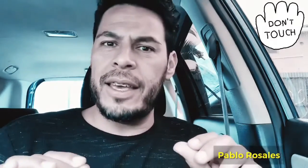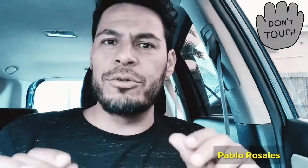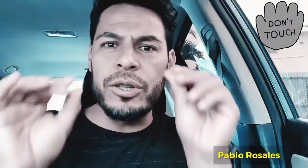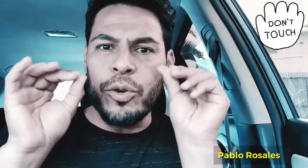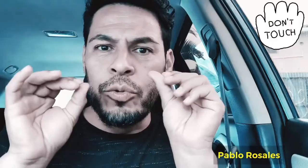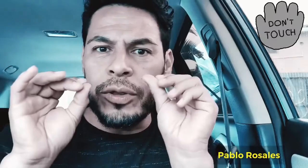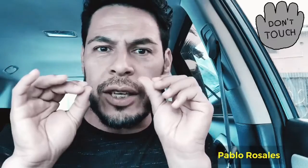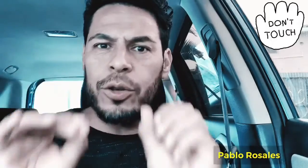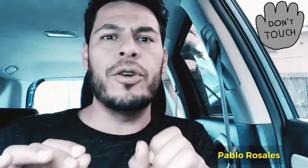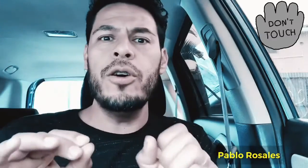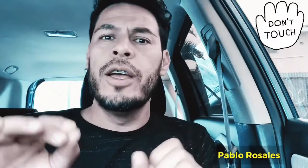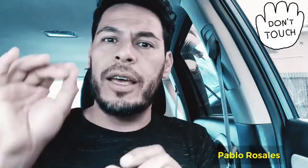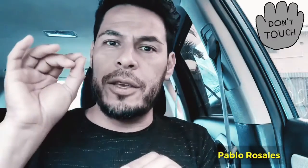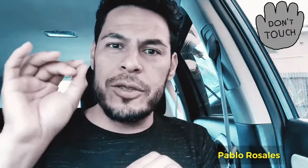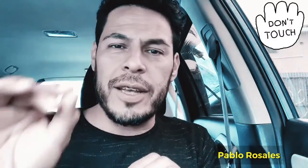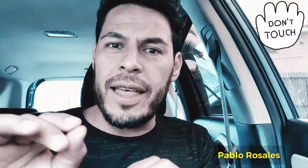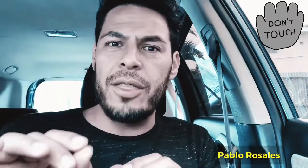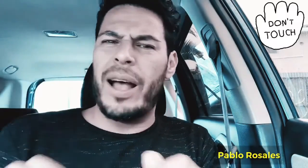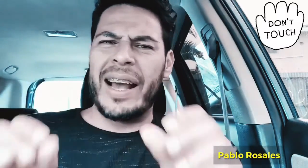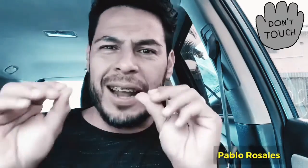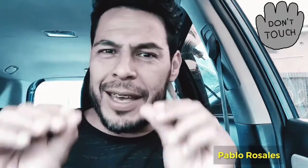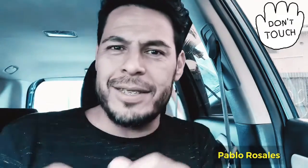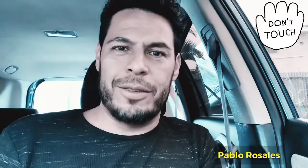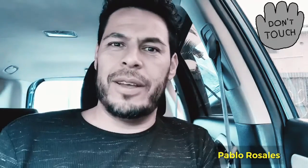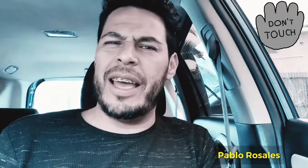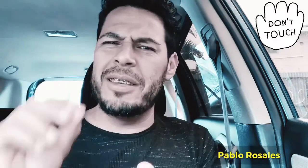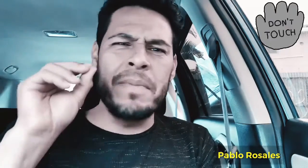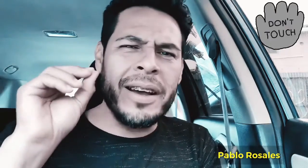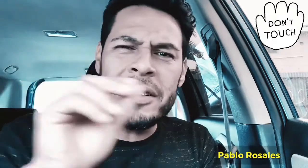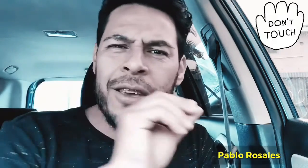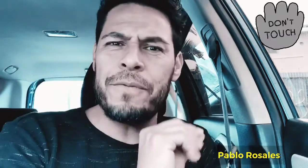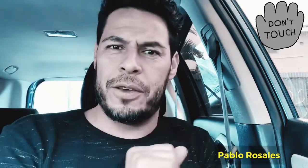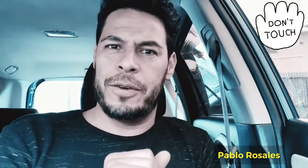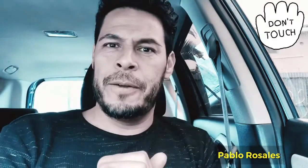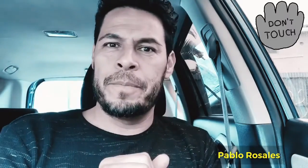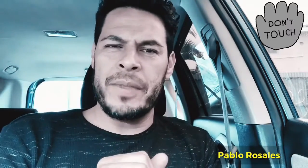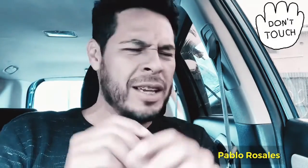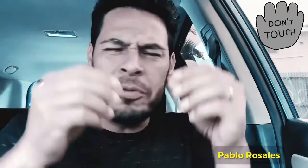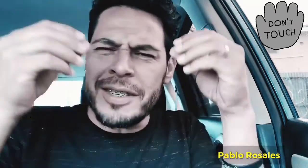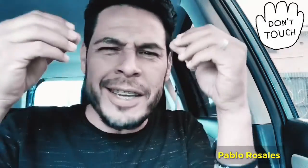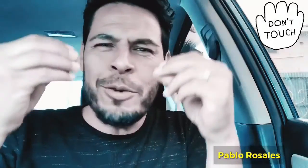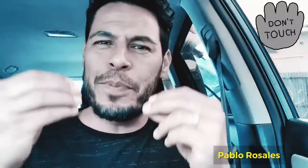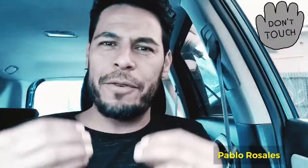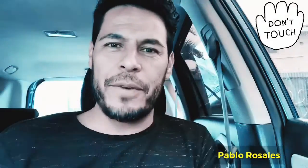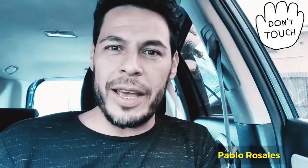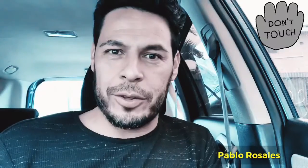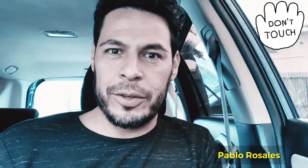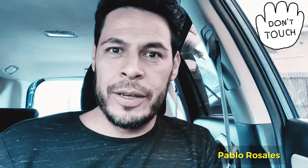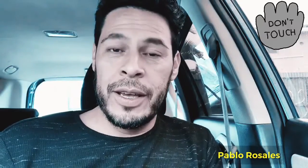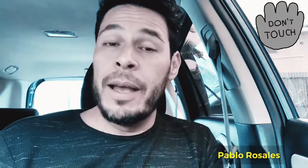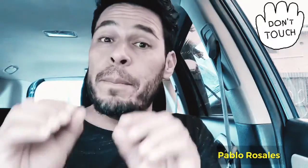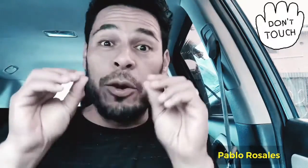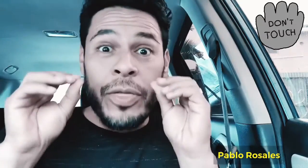Nadie. Esto es un tesoro que Dios te ha dado. Agradécelo. Es magnífico. Es un diseño